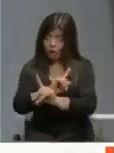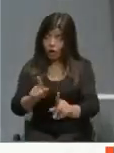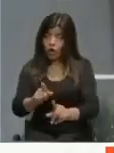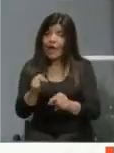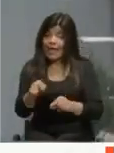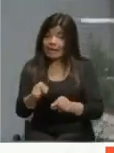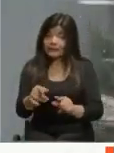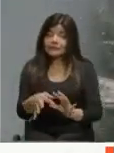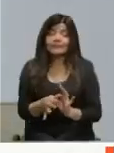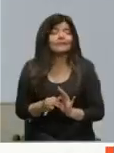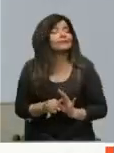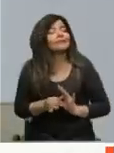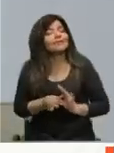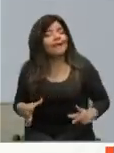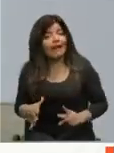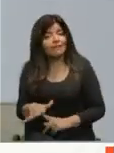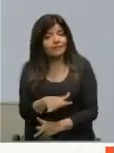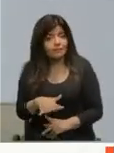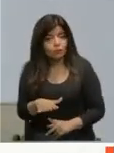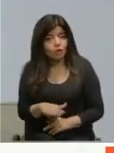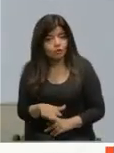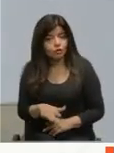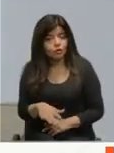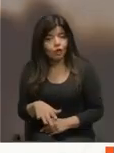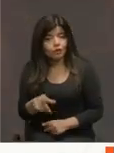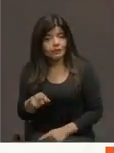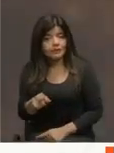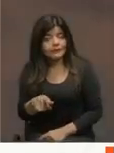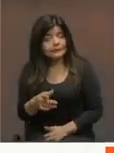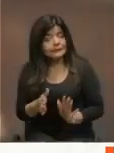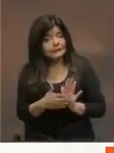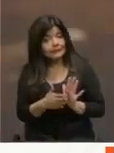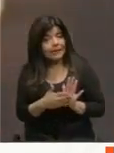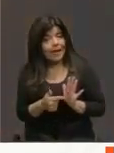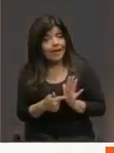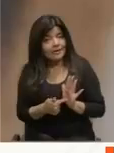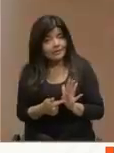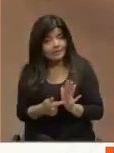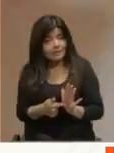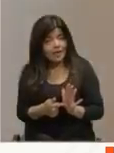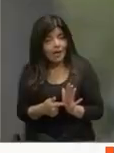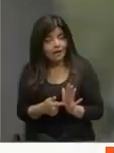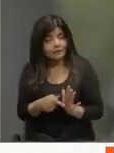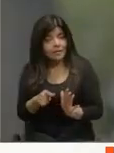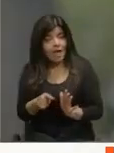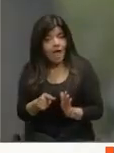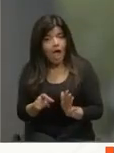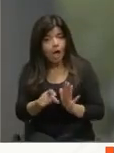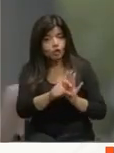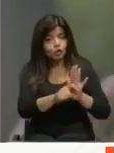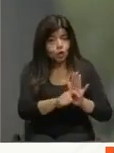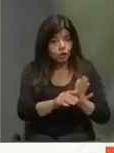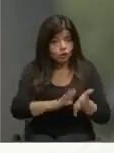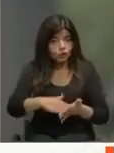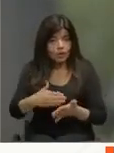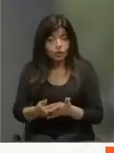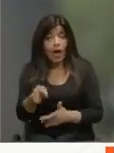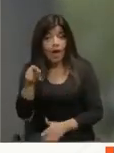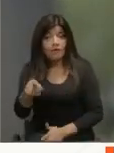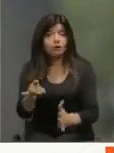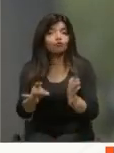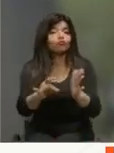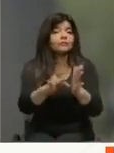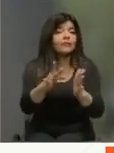este hecho en esta residencia privada de San Miguel queda en evidencia. Viola el código sanitario. Hay un delito primero de la persona que